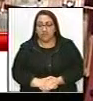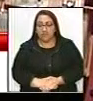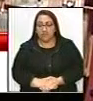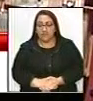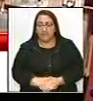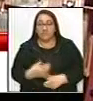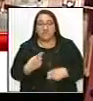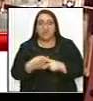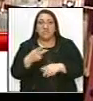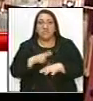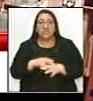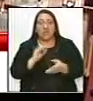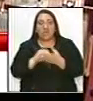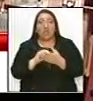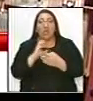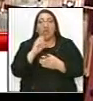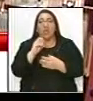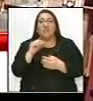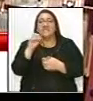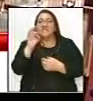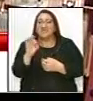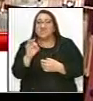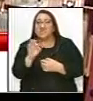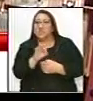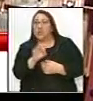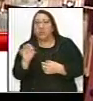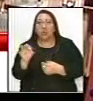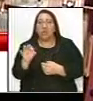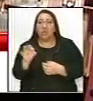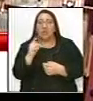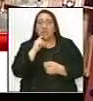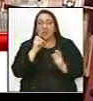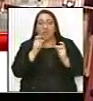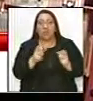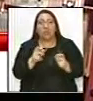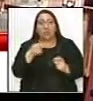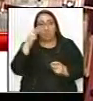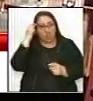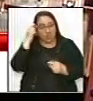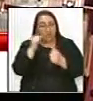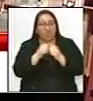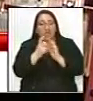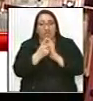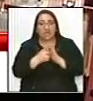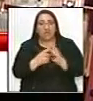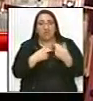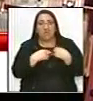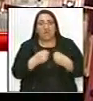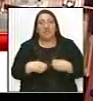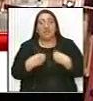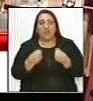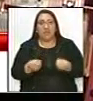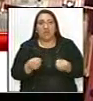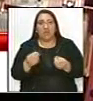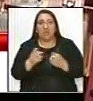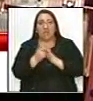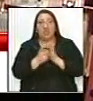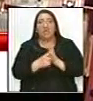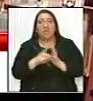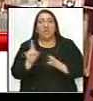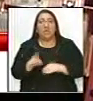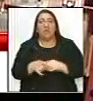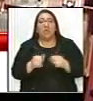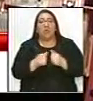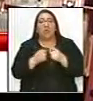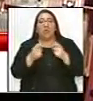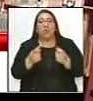naturaleza hay que conceptualizarlo. ¿Es o no es el control político de los decretos, de la facultad delegada, de los decretos de urgencia?